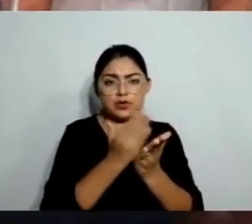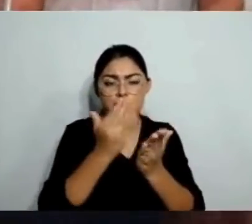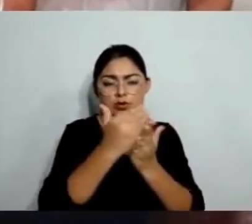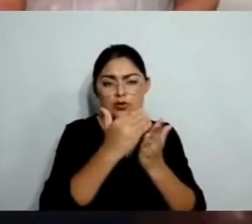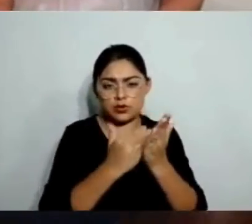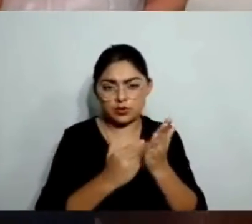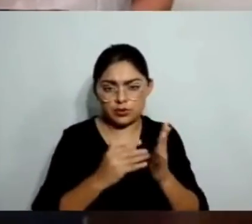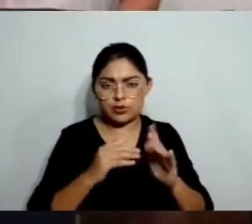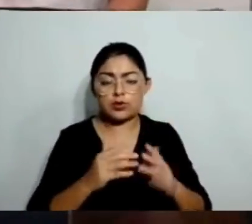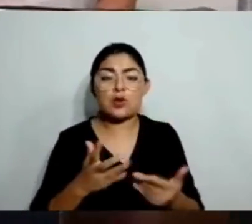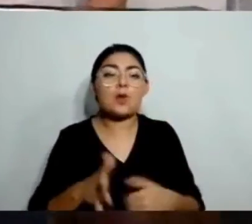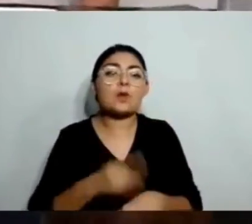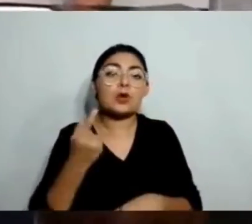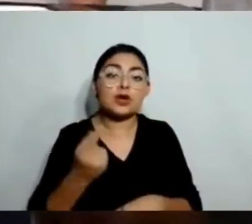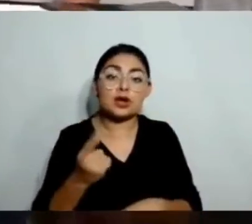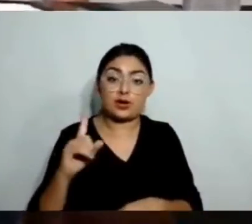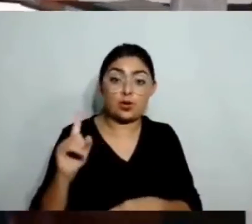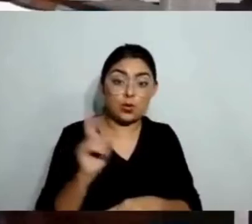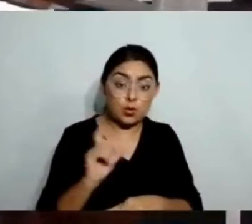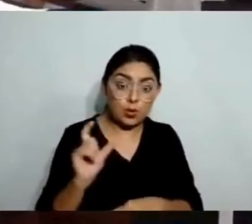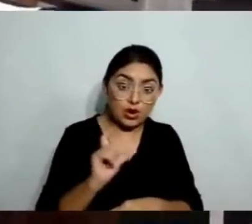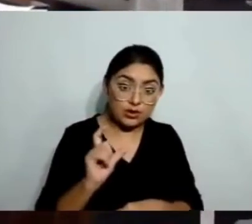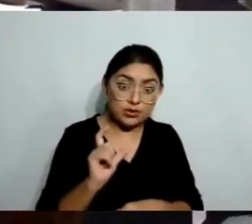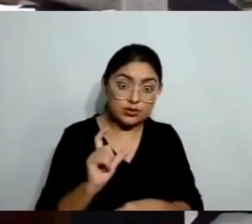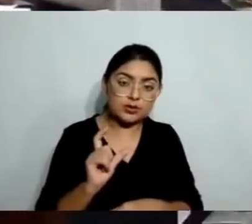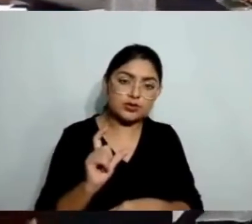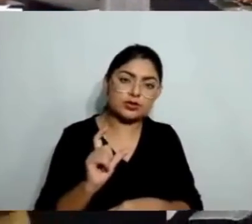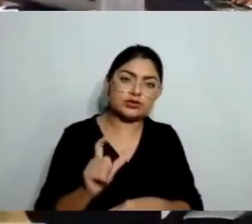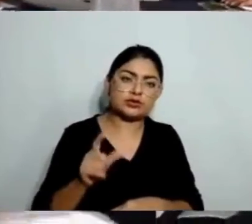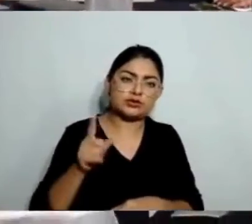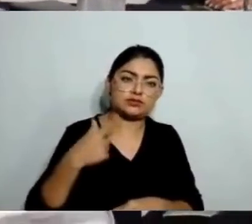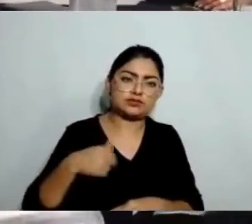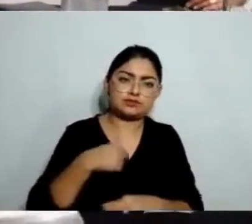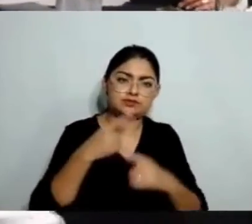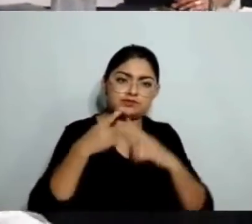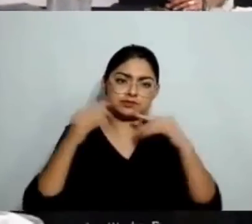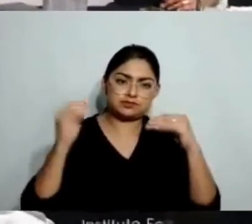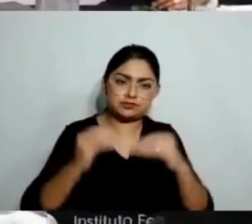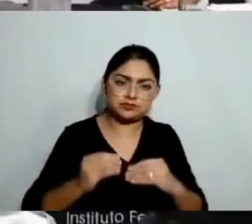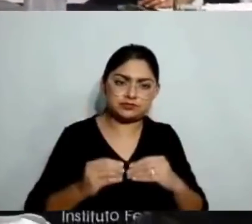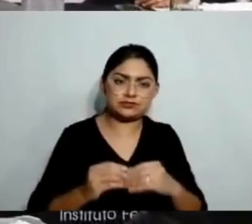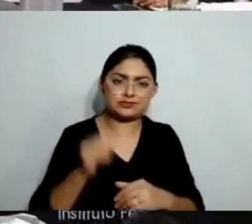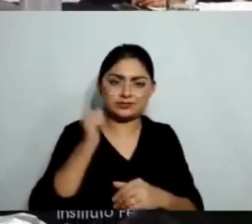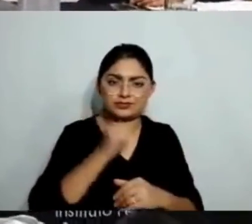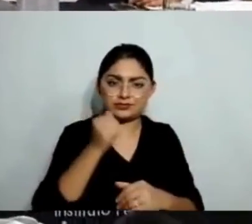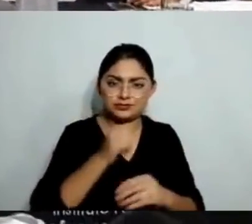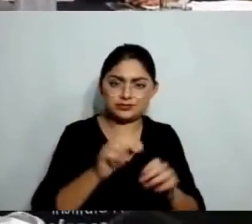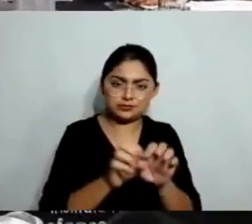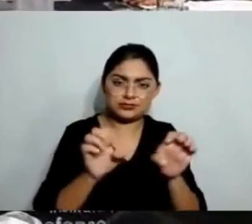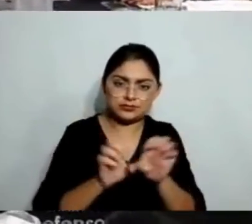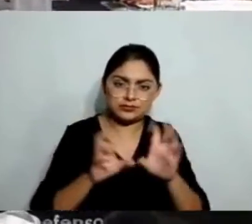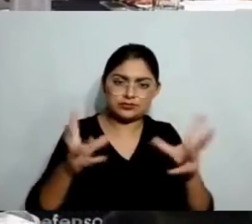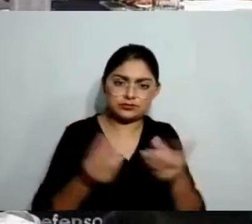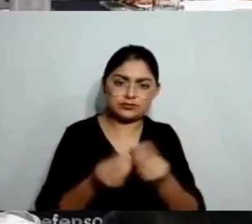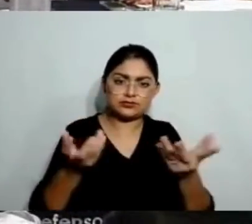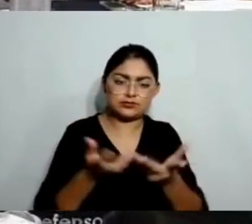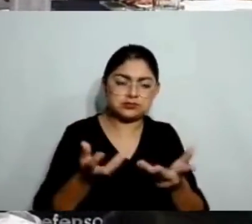vez que quedó como una decisión que esto se iba a ha ser siempre el equipo que lo hicimos tuvimos todo lo que necesitamos apoyo suficiente para